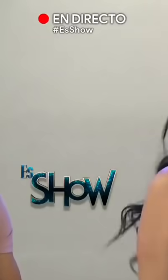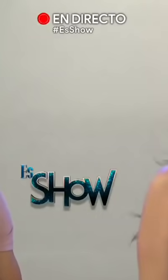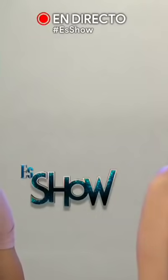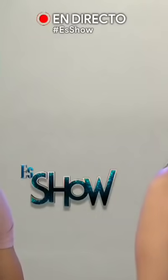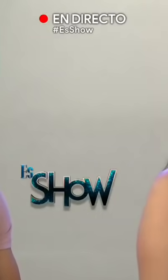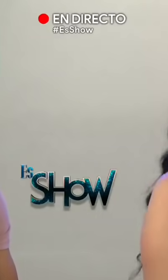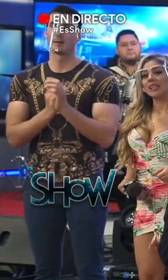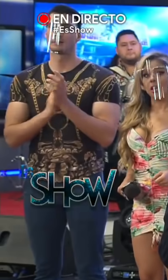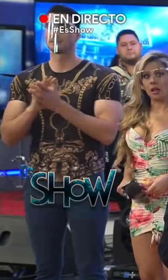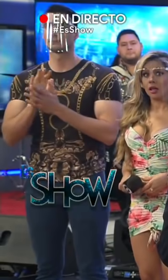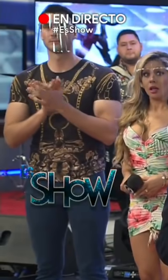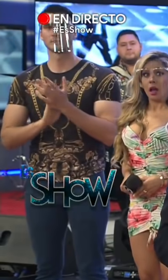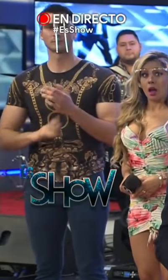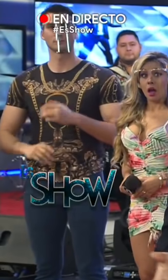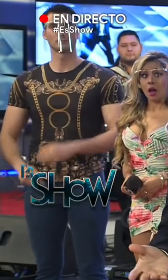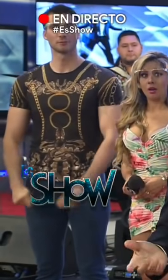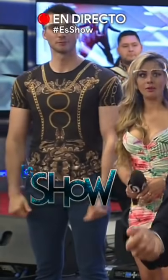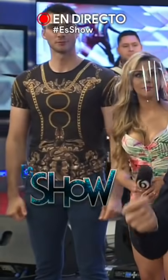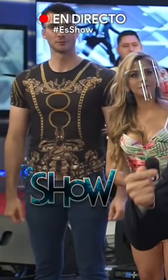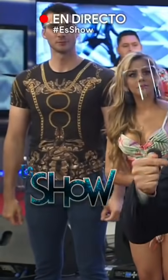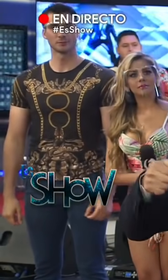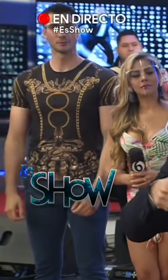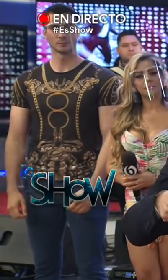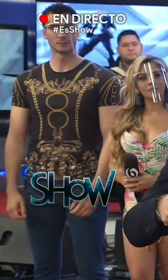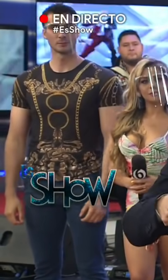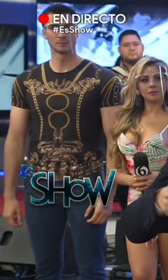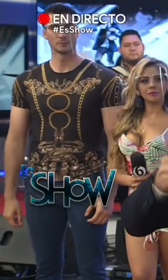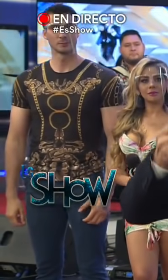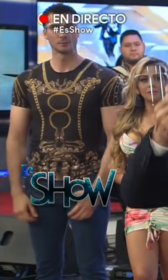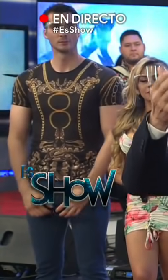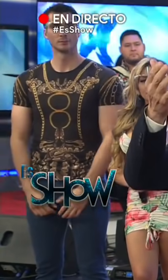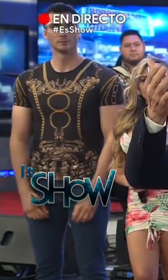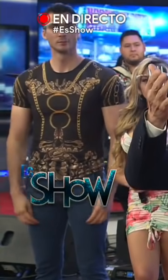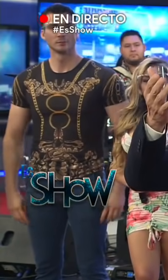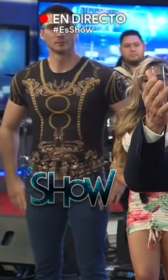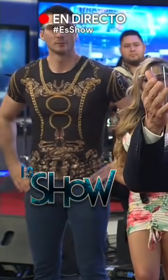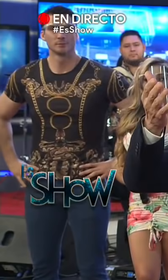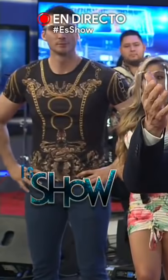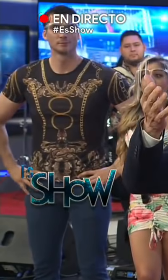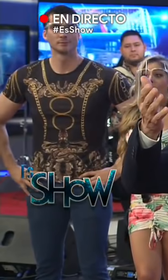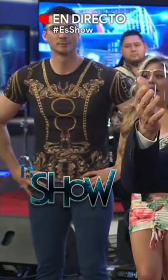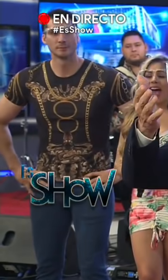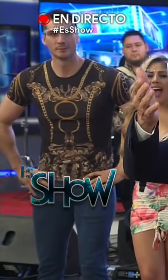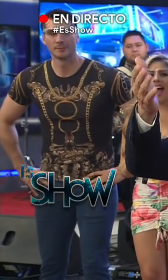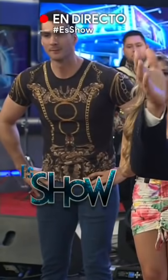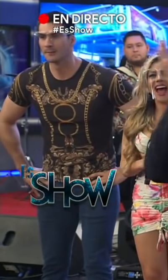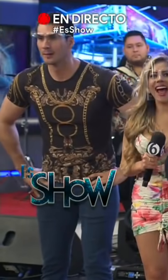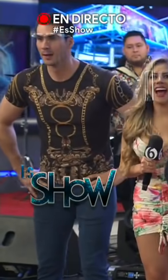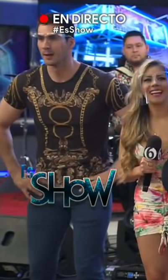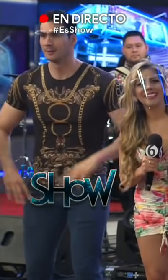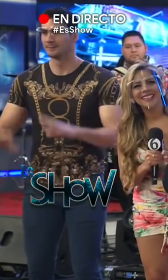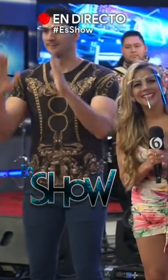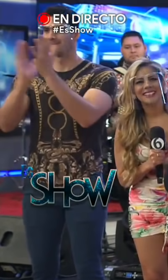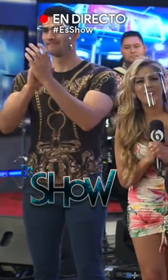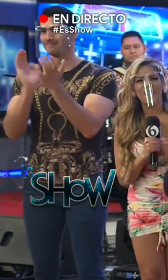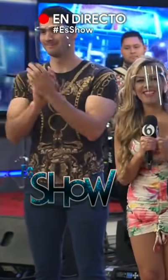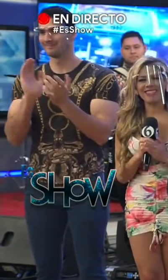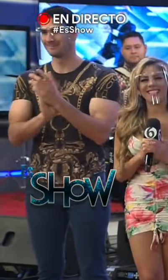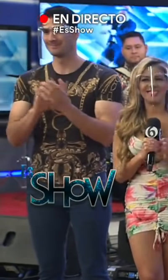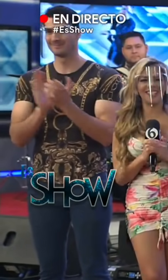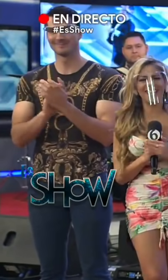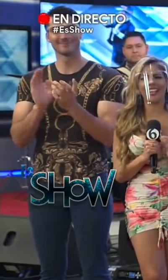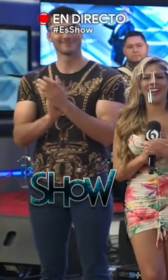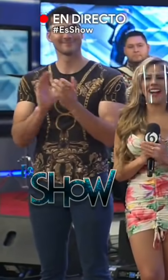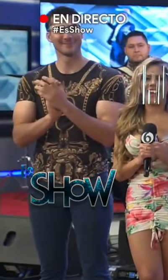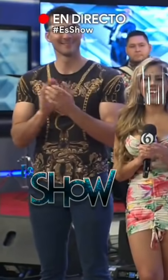¿No puedes creer? Oigan, hoy cumpleaños la chica de redes, Alan Martínez. ¡Qué le